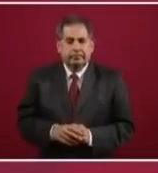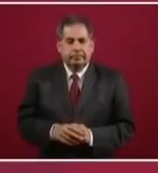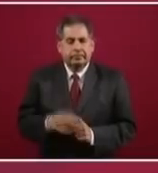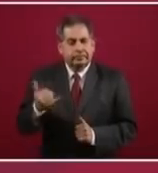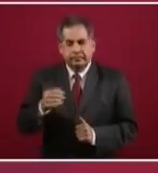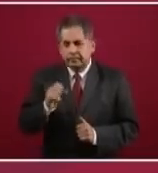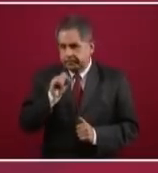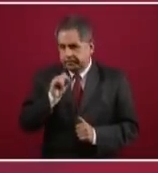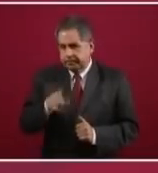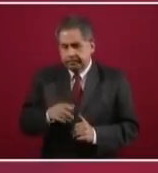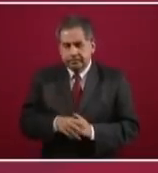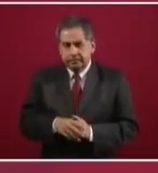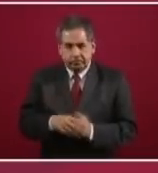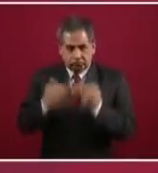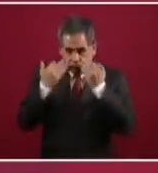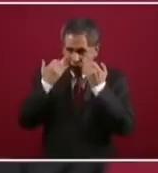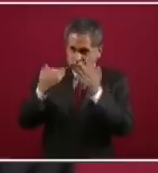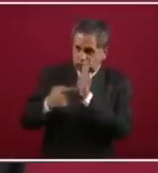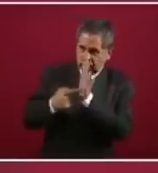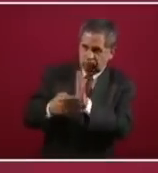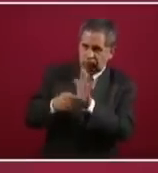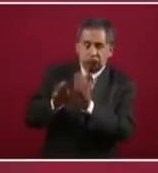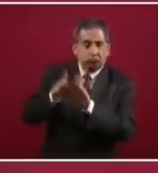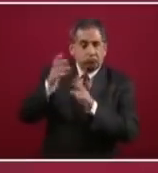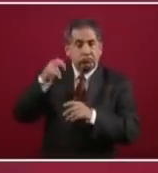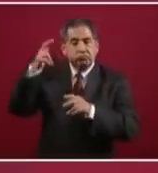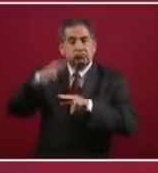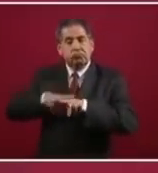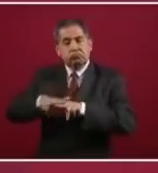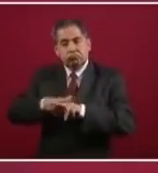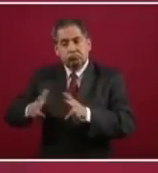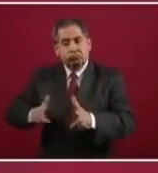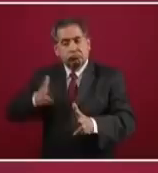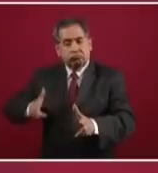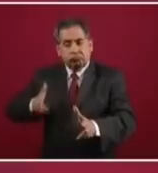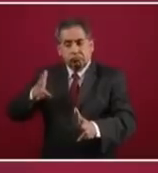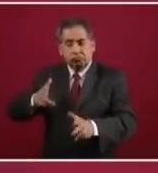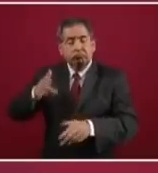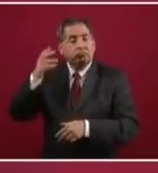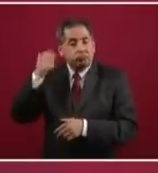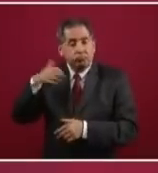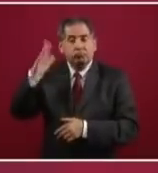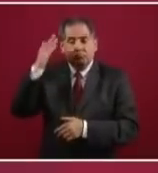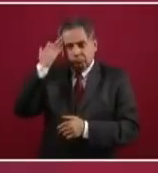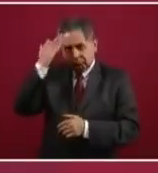Y es mostrar cómo eran los ferrocarriles de entonces